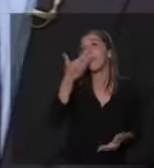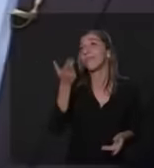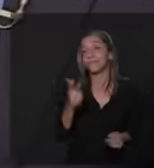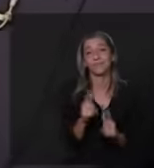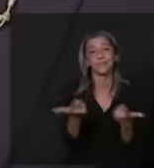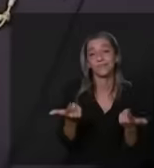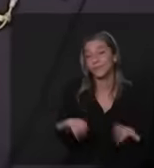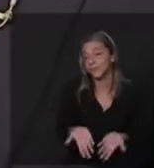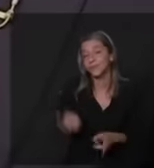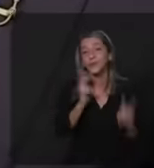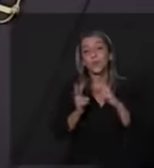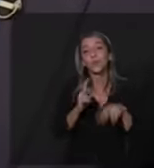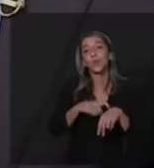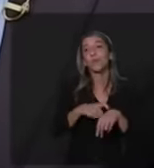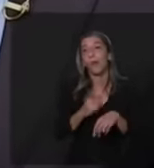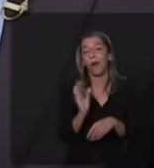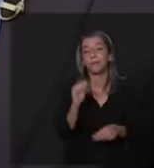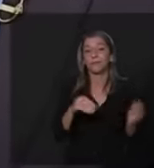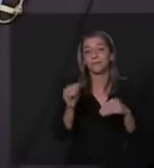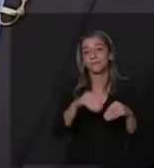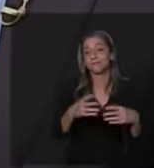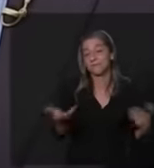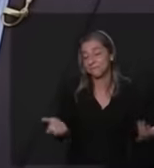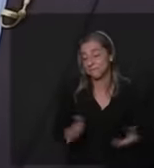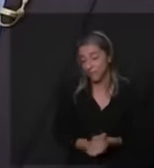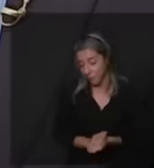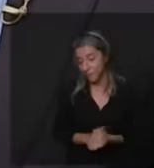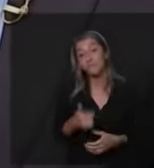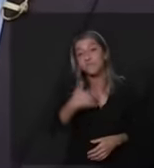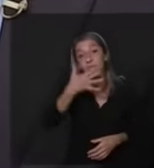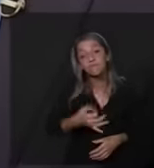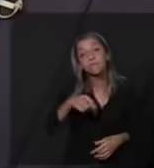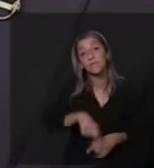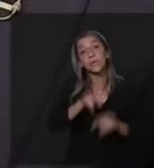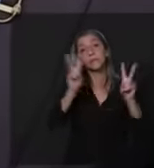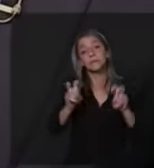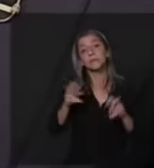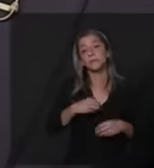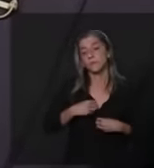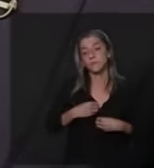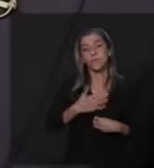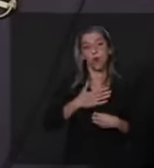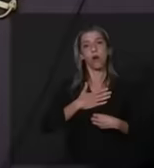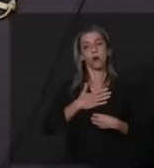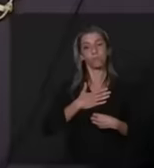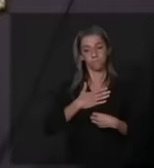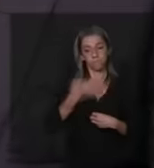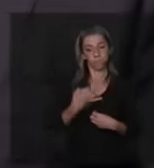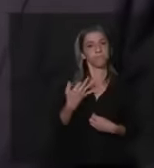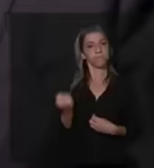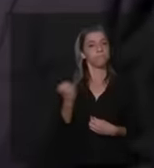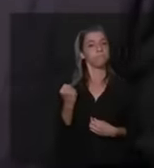tiene, busca tiempo para rellenar. Yo realmente este tema lo tomo como un tema personal. Y así